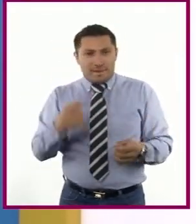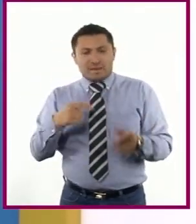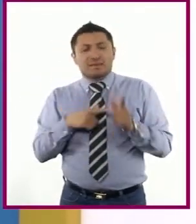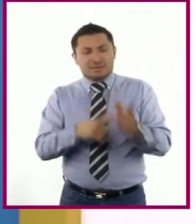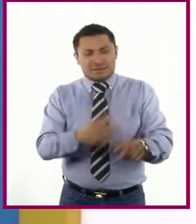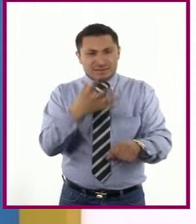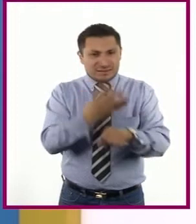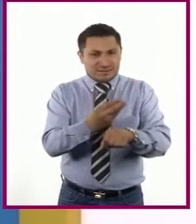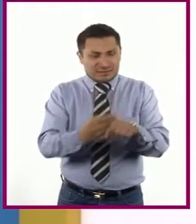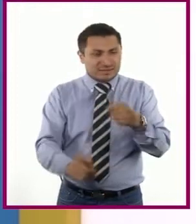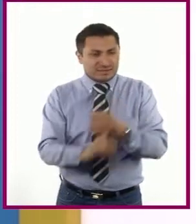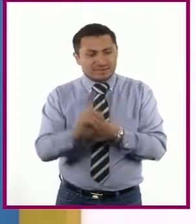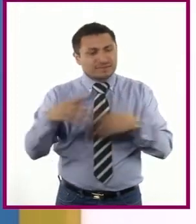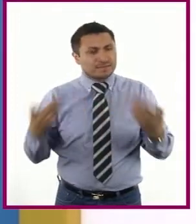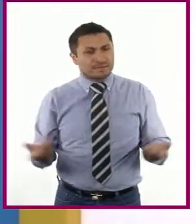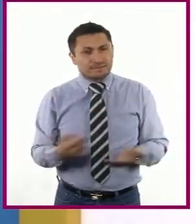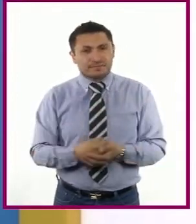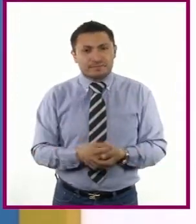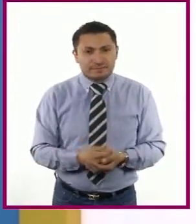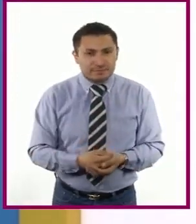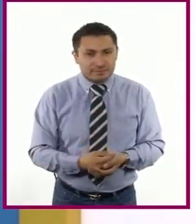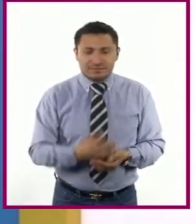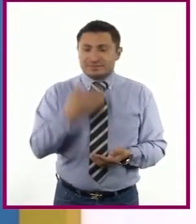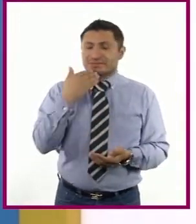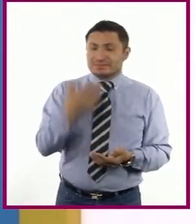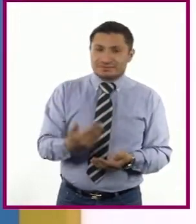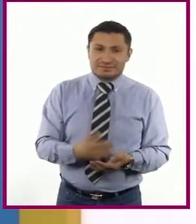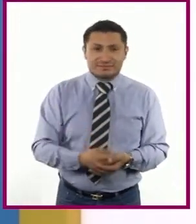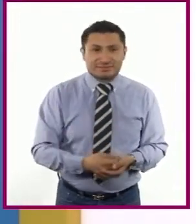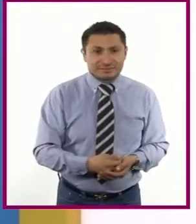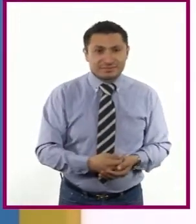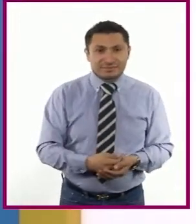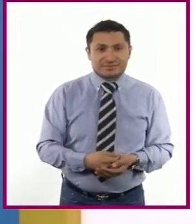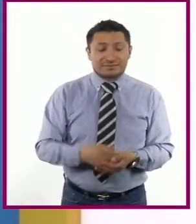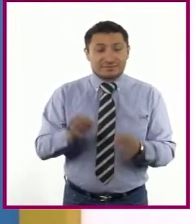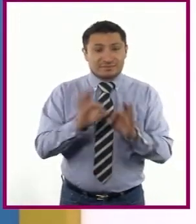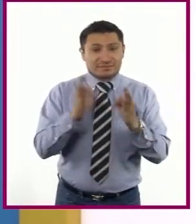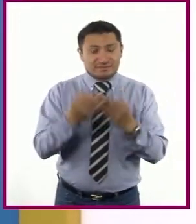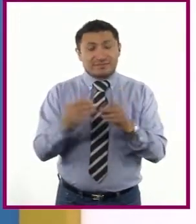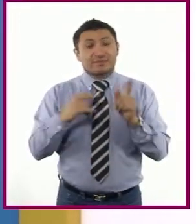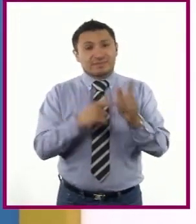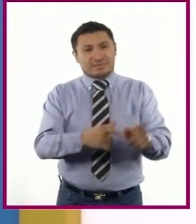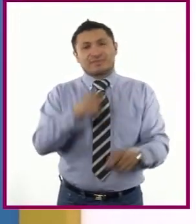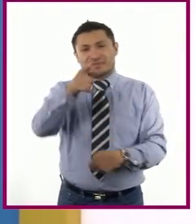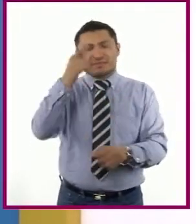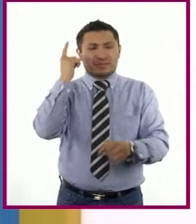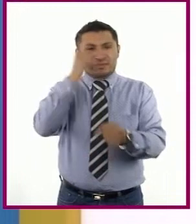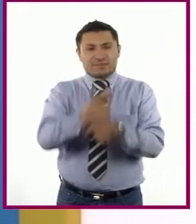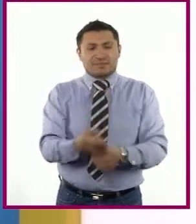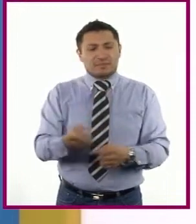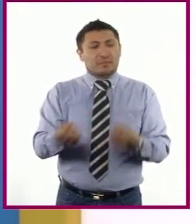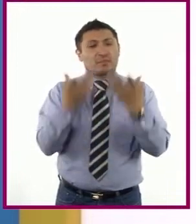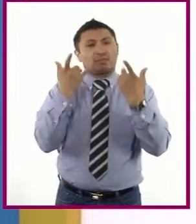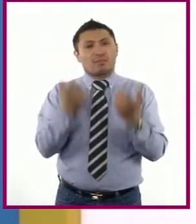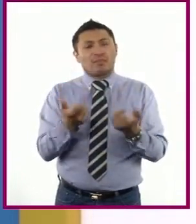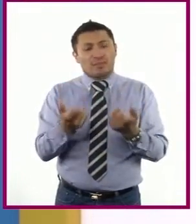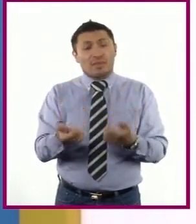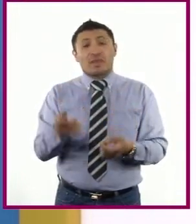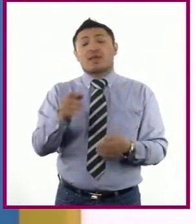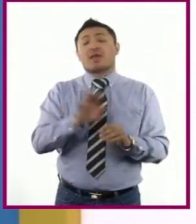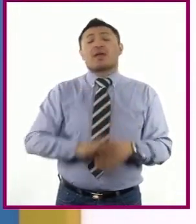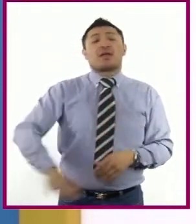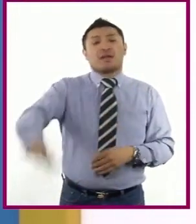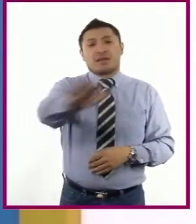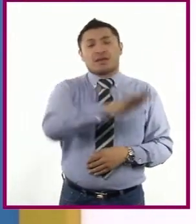resolución del problema? Muy bien, una manera de continuar es hacer el cálculo del costo, tanto de la